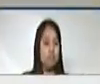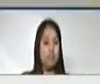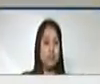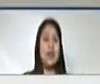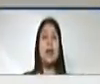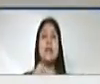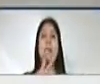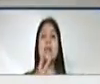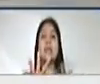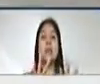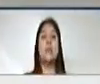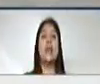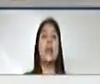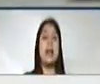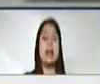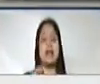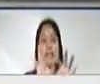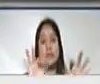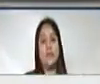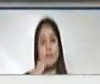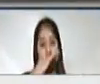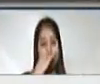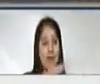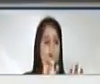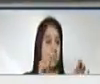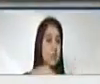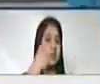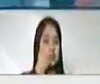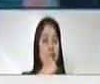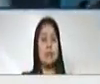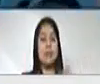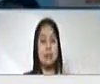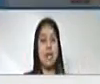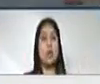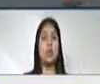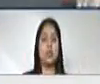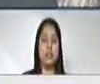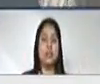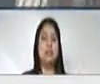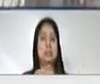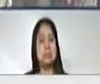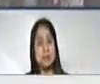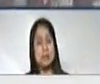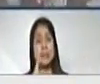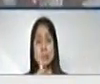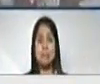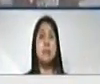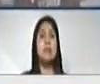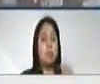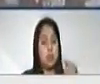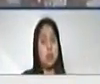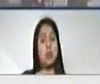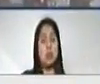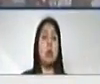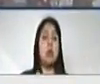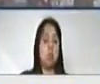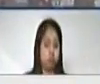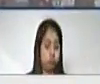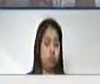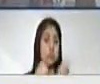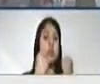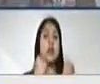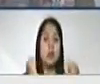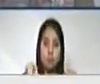pues prácticamente con quien continuar este proceso de vacunación y posteriormente se va a focalizar ya a distintos sectores, por ejemplo,